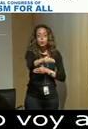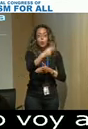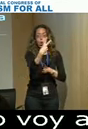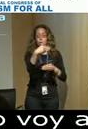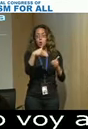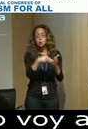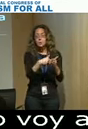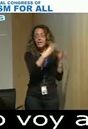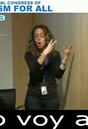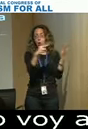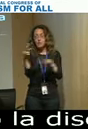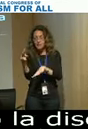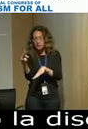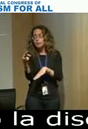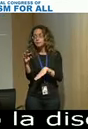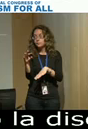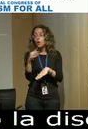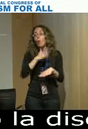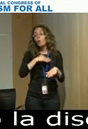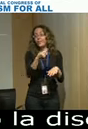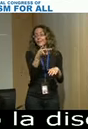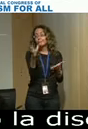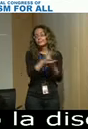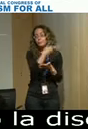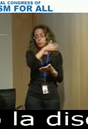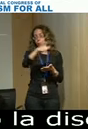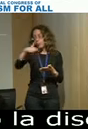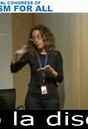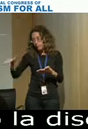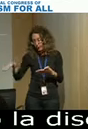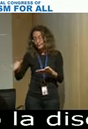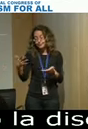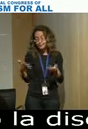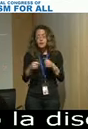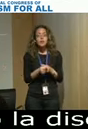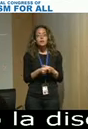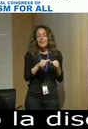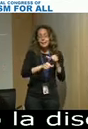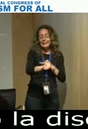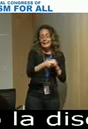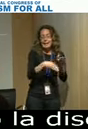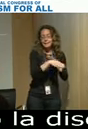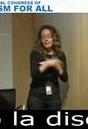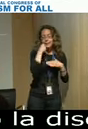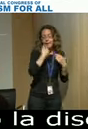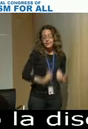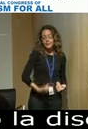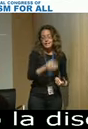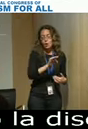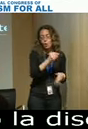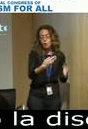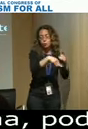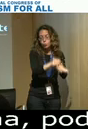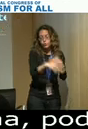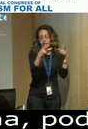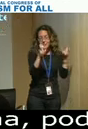aquí, o no todos. O sea, es que hay... Aparte de la parte de accesibilidad física, introducir